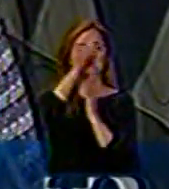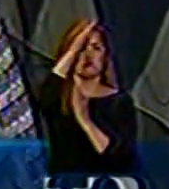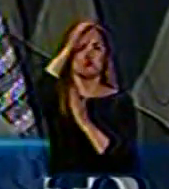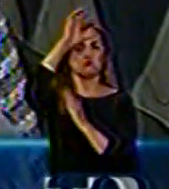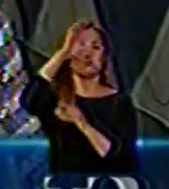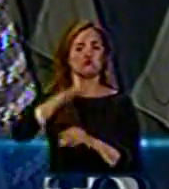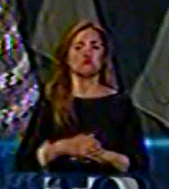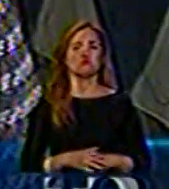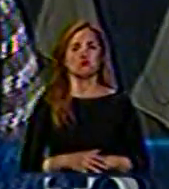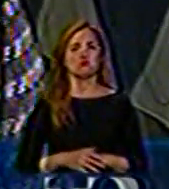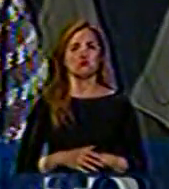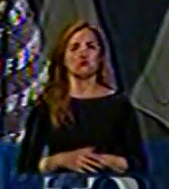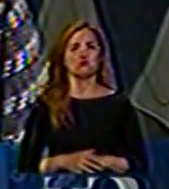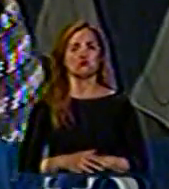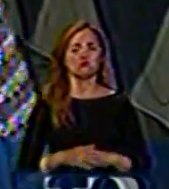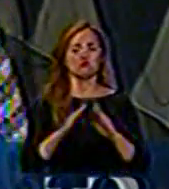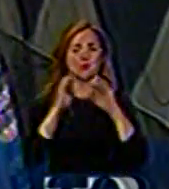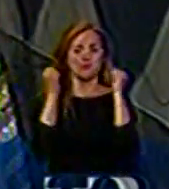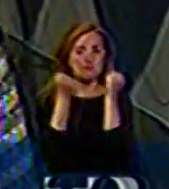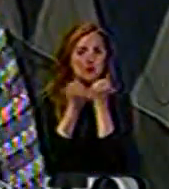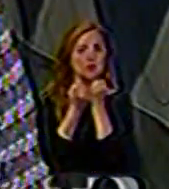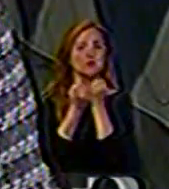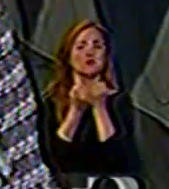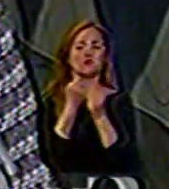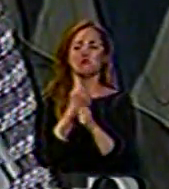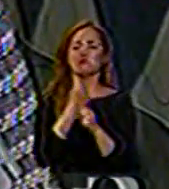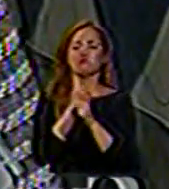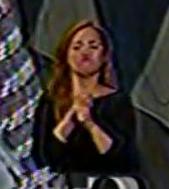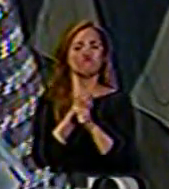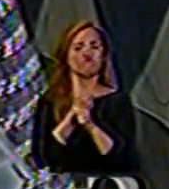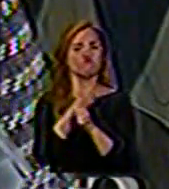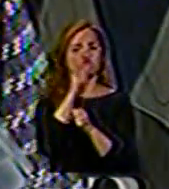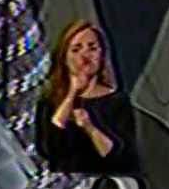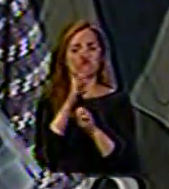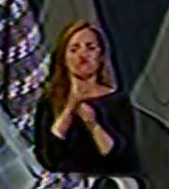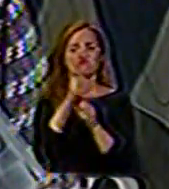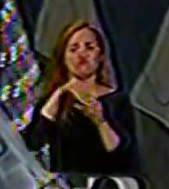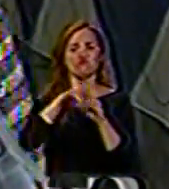Cultura, con el MIES, porque hay mucho trabajo que hacer dentro de las familias.